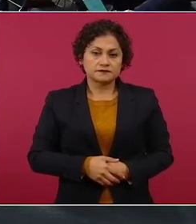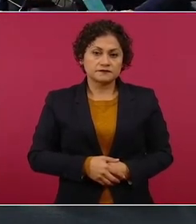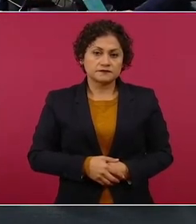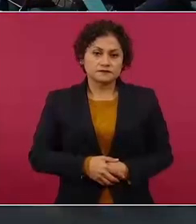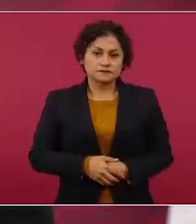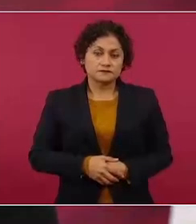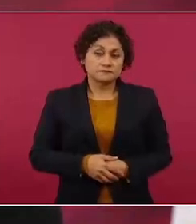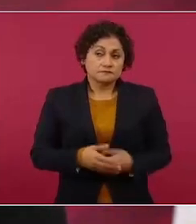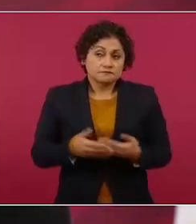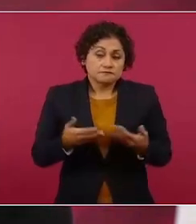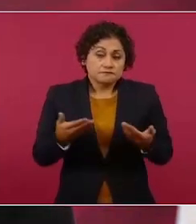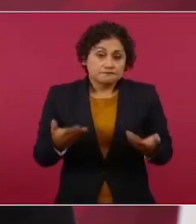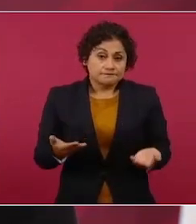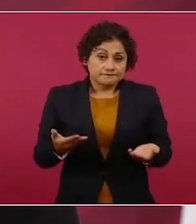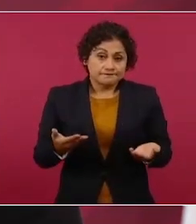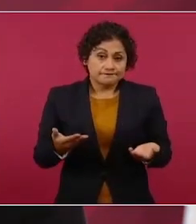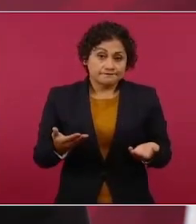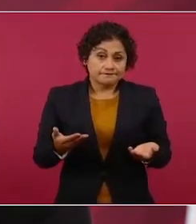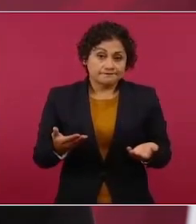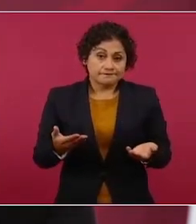pues la atención